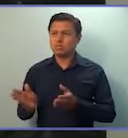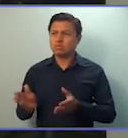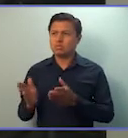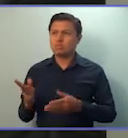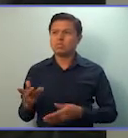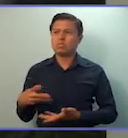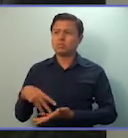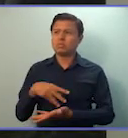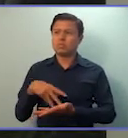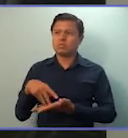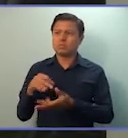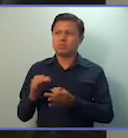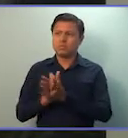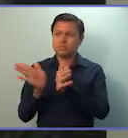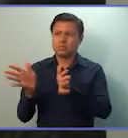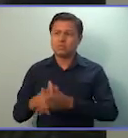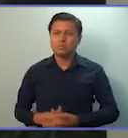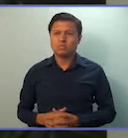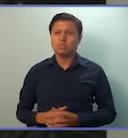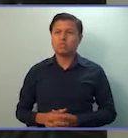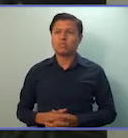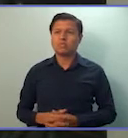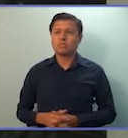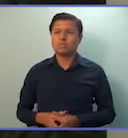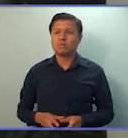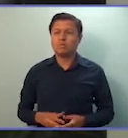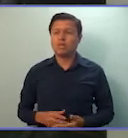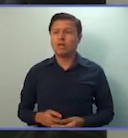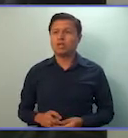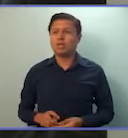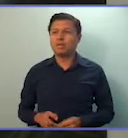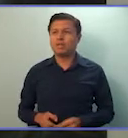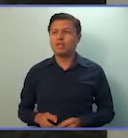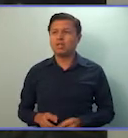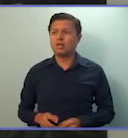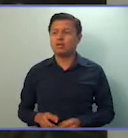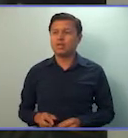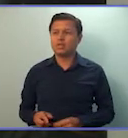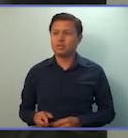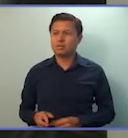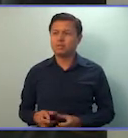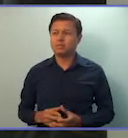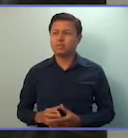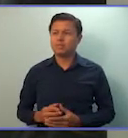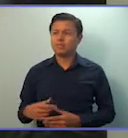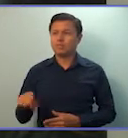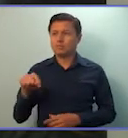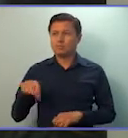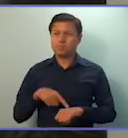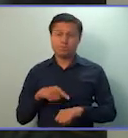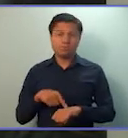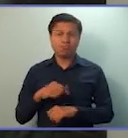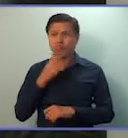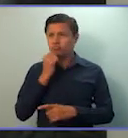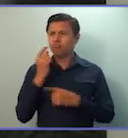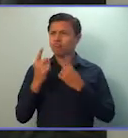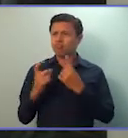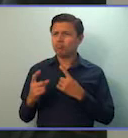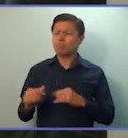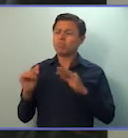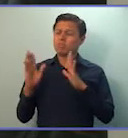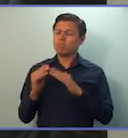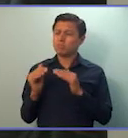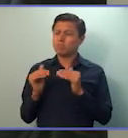la población en términos generales que le podemos decir a la gente porque este tema que mencionaba rico está dando mucho que hablar sin